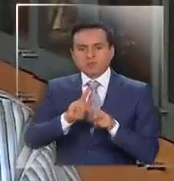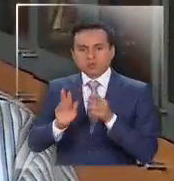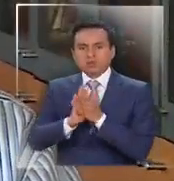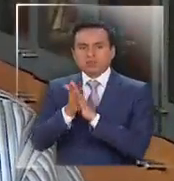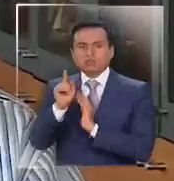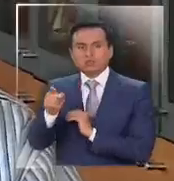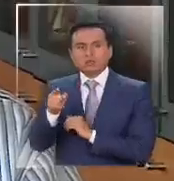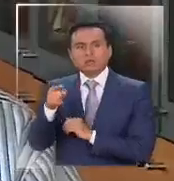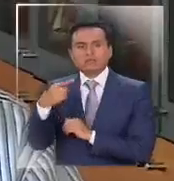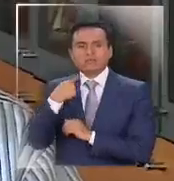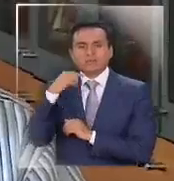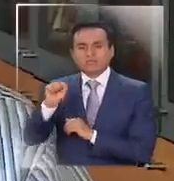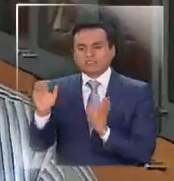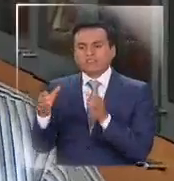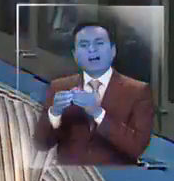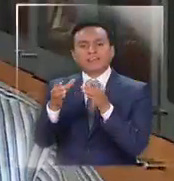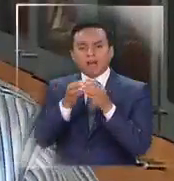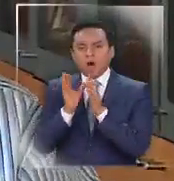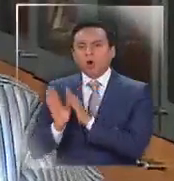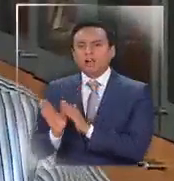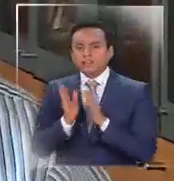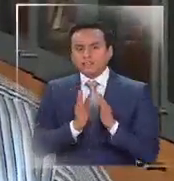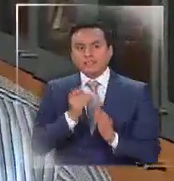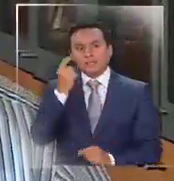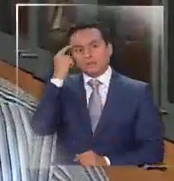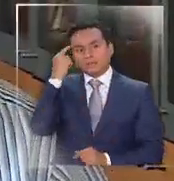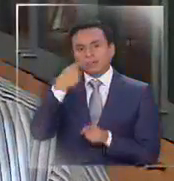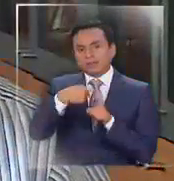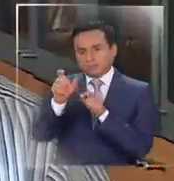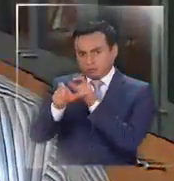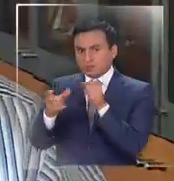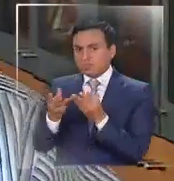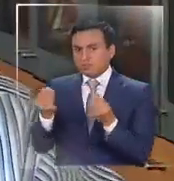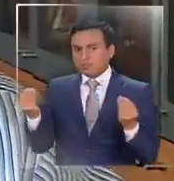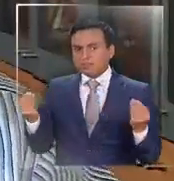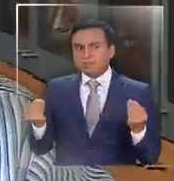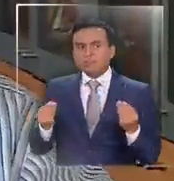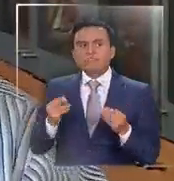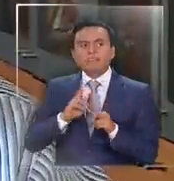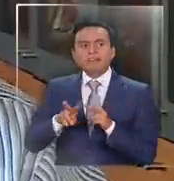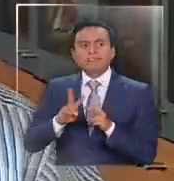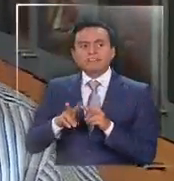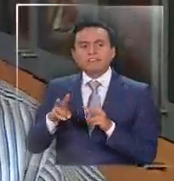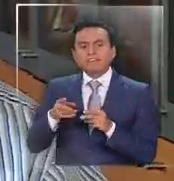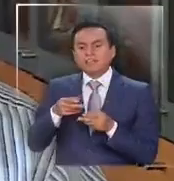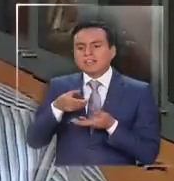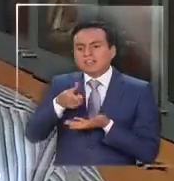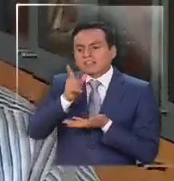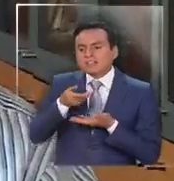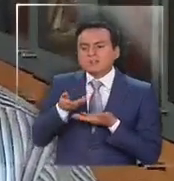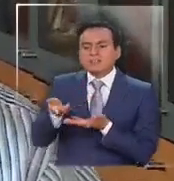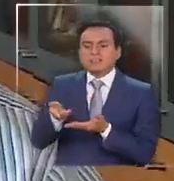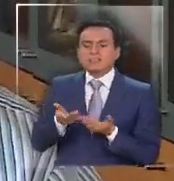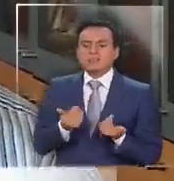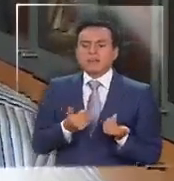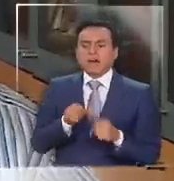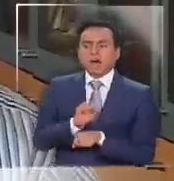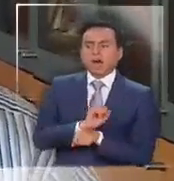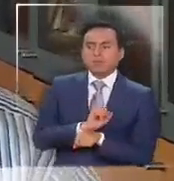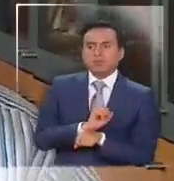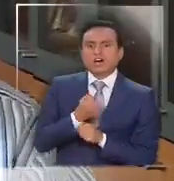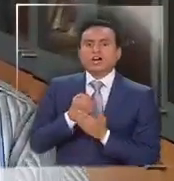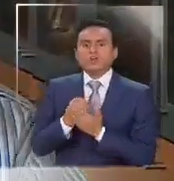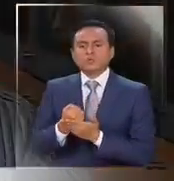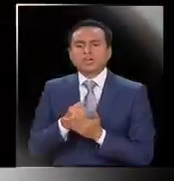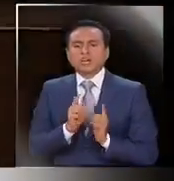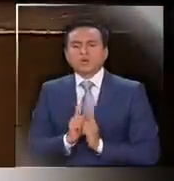todo esto, pillemos a estas bandas, porque son bandas organizadas. Piensa que hay varias personas, en los que suministran el trago, los que esperan afuera en el auto, los que ayudan a